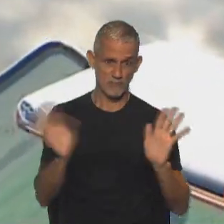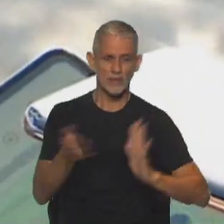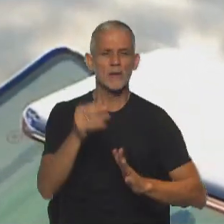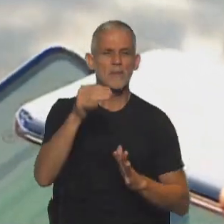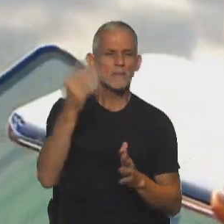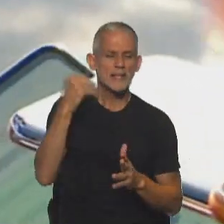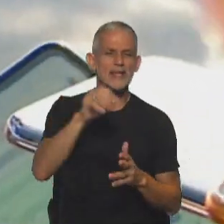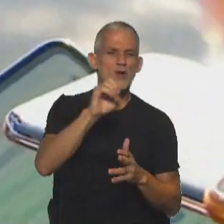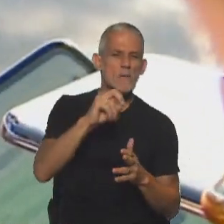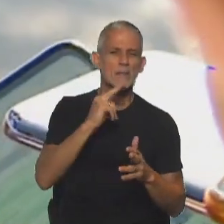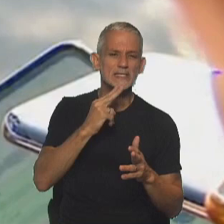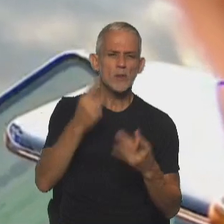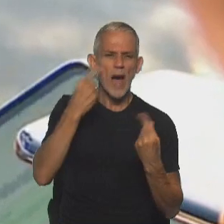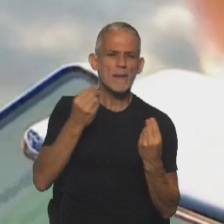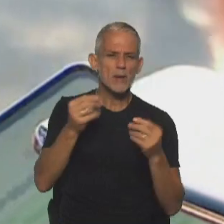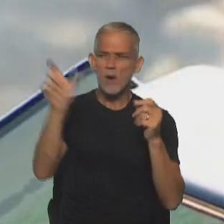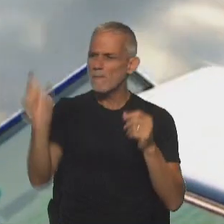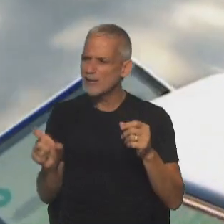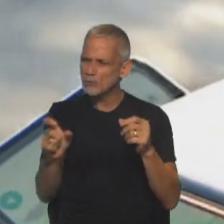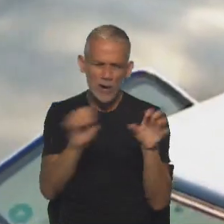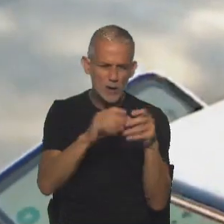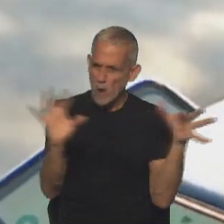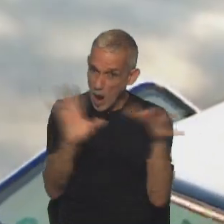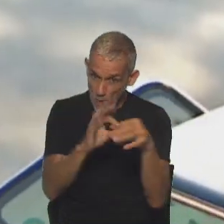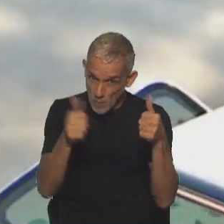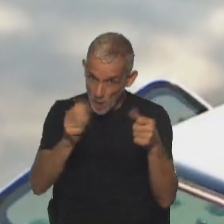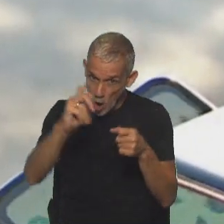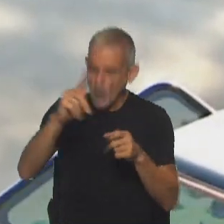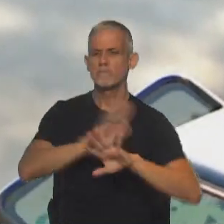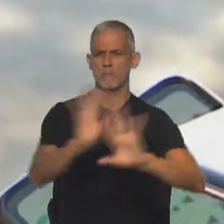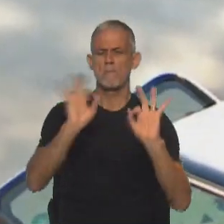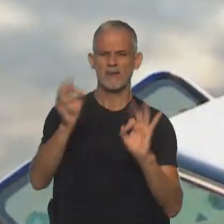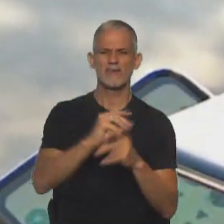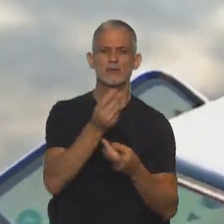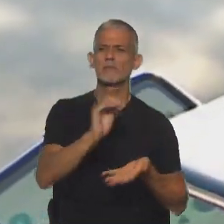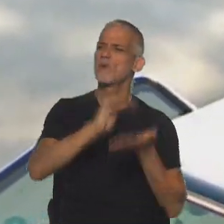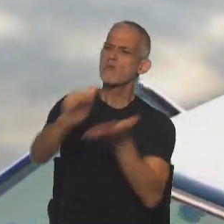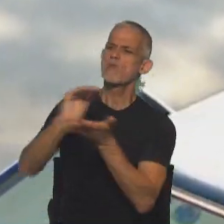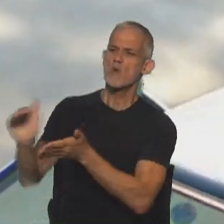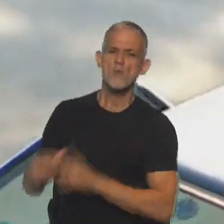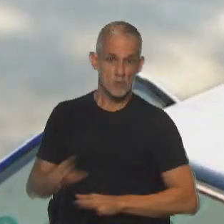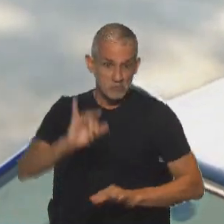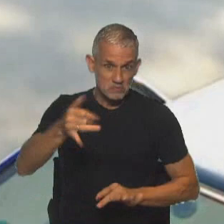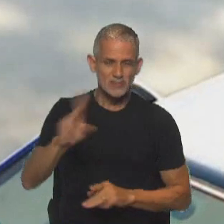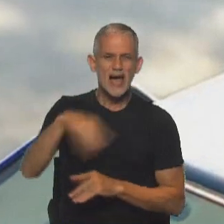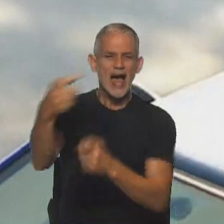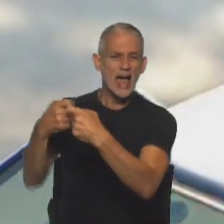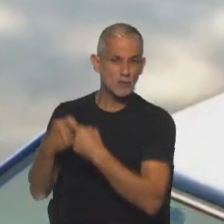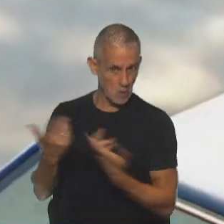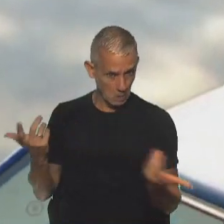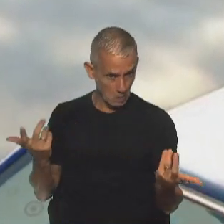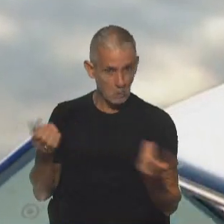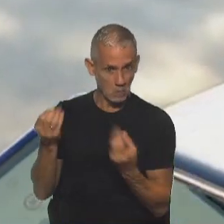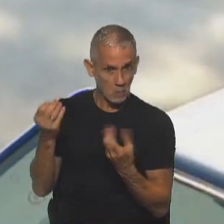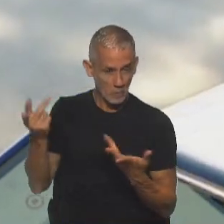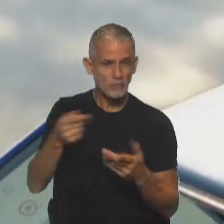validación era el procedimiento para nosotros acertado para poder ser responsables en el manejo del dinero público. El resto de las organizaciones no han